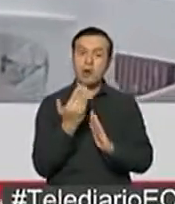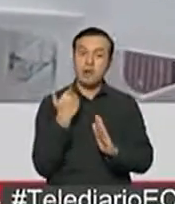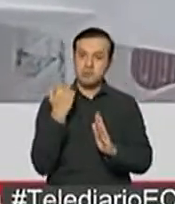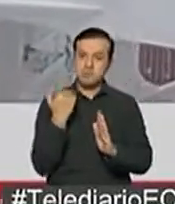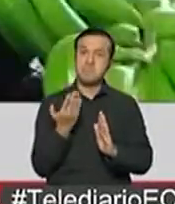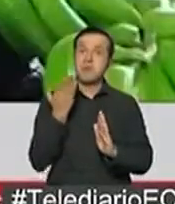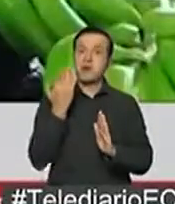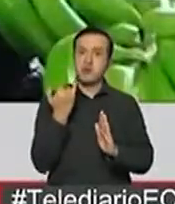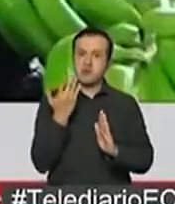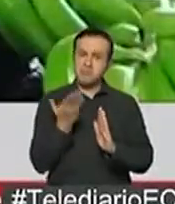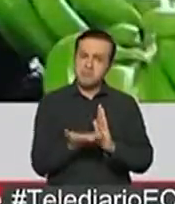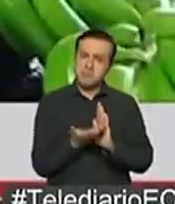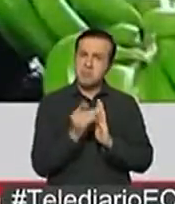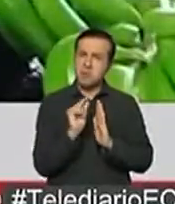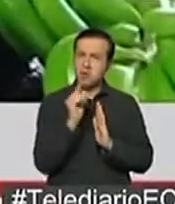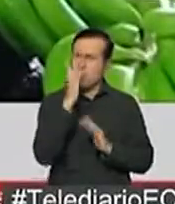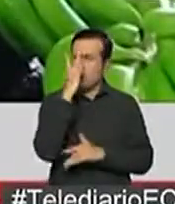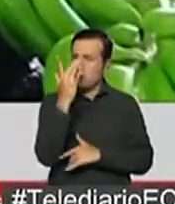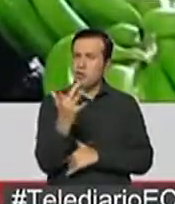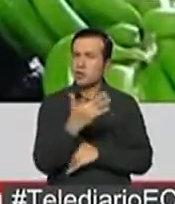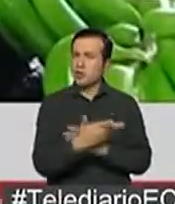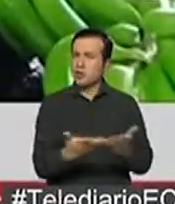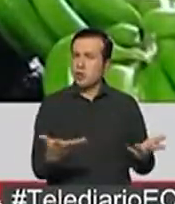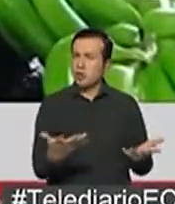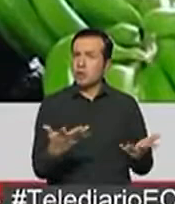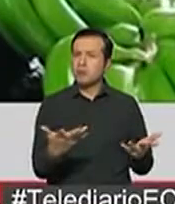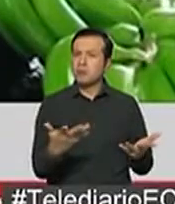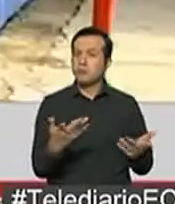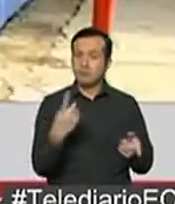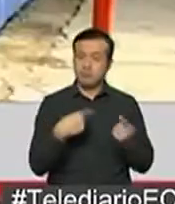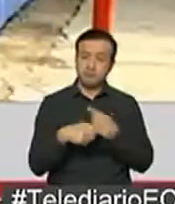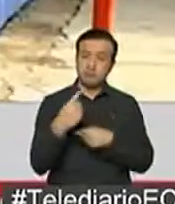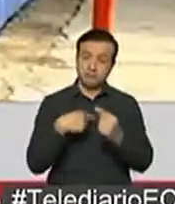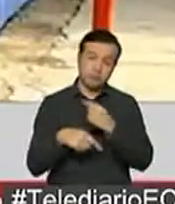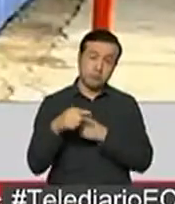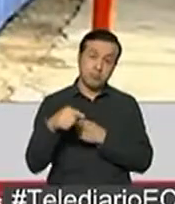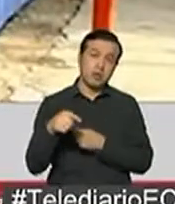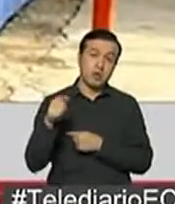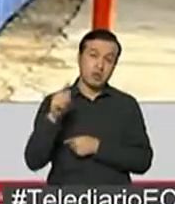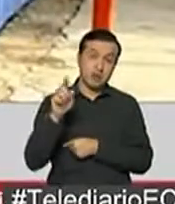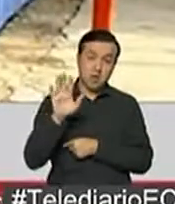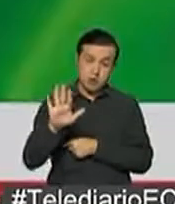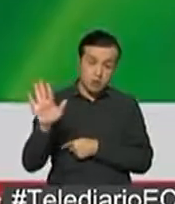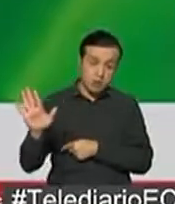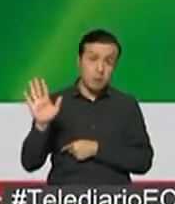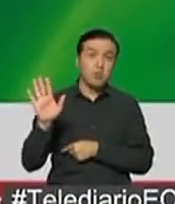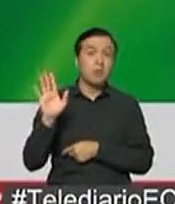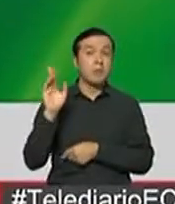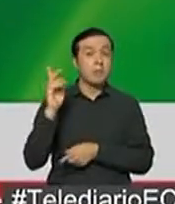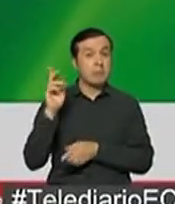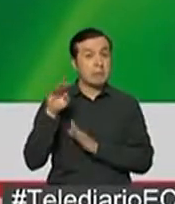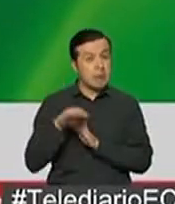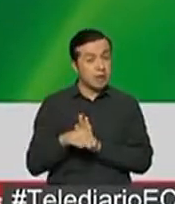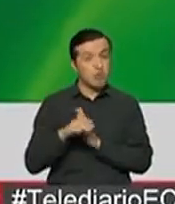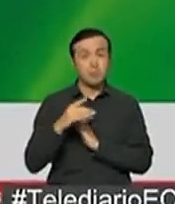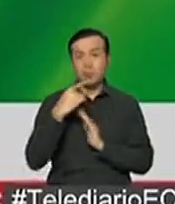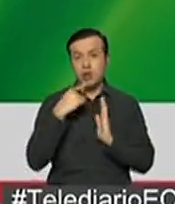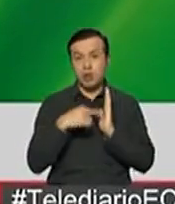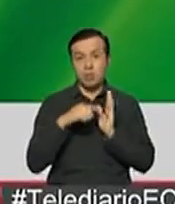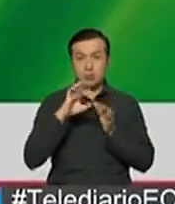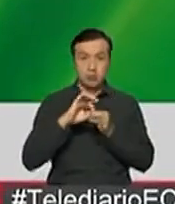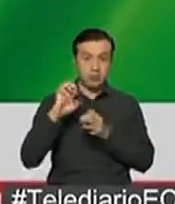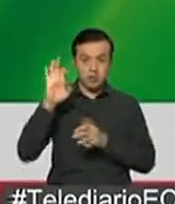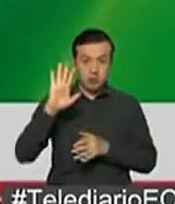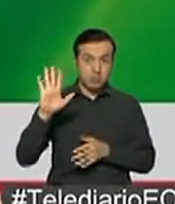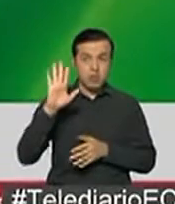anteriores esto se debe afirman a la disminución en ventas a mercados tradicionales mercados importantes como el de la unión europea